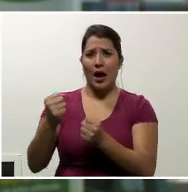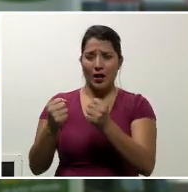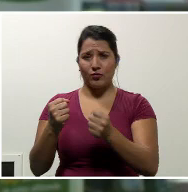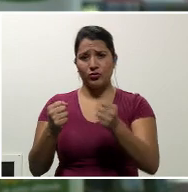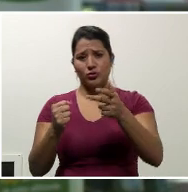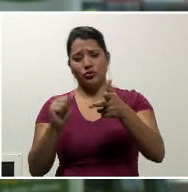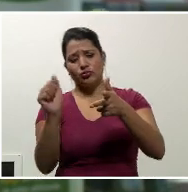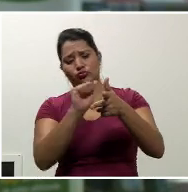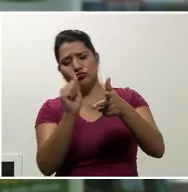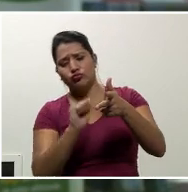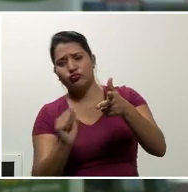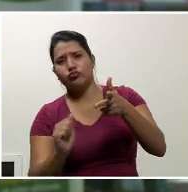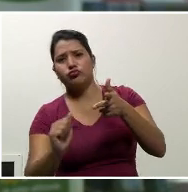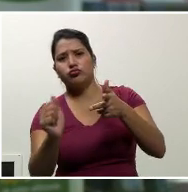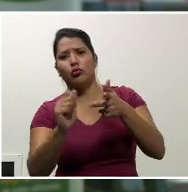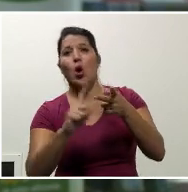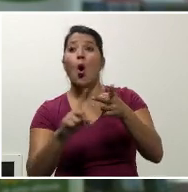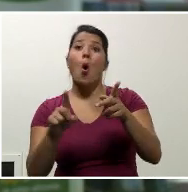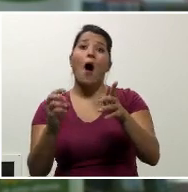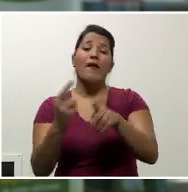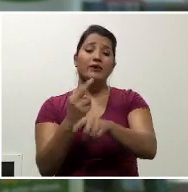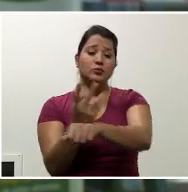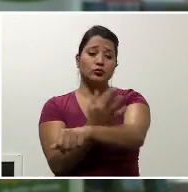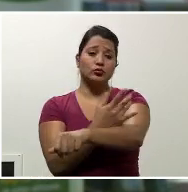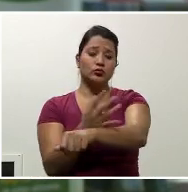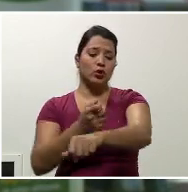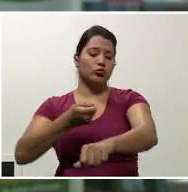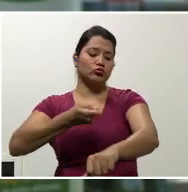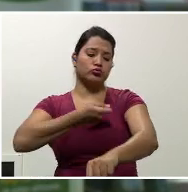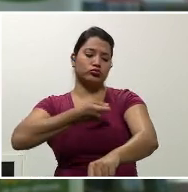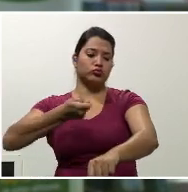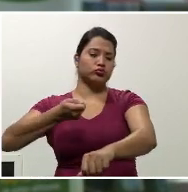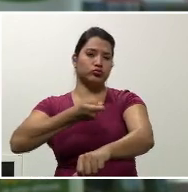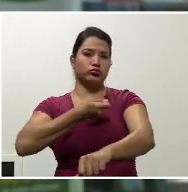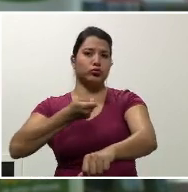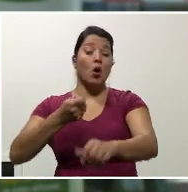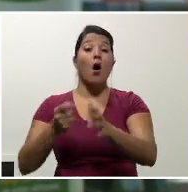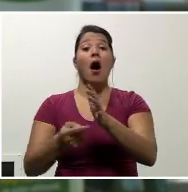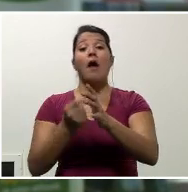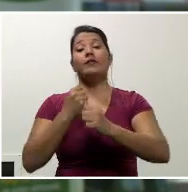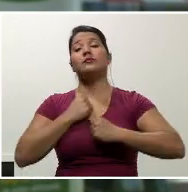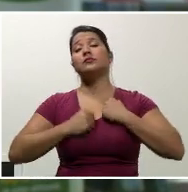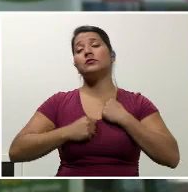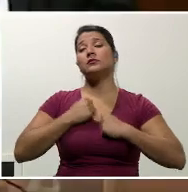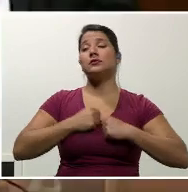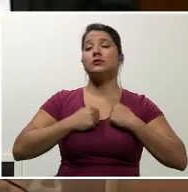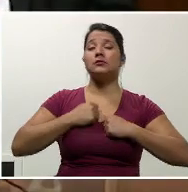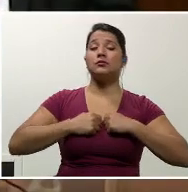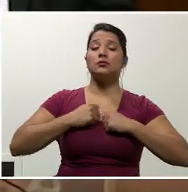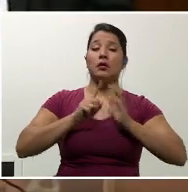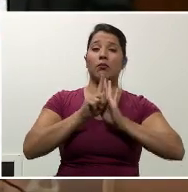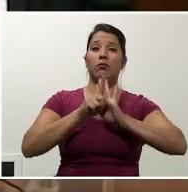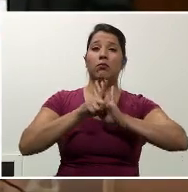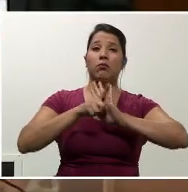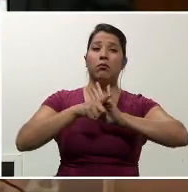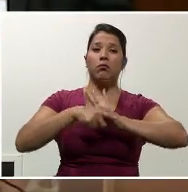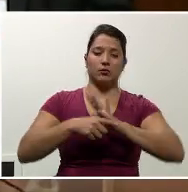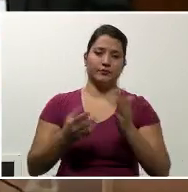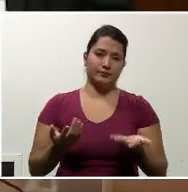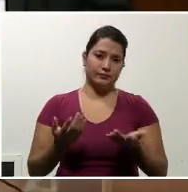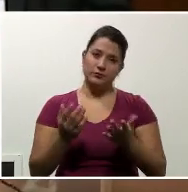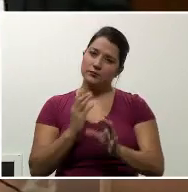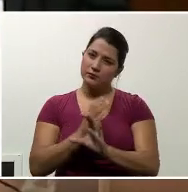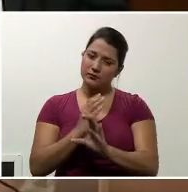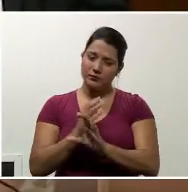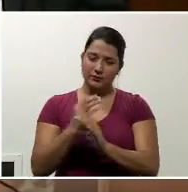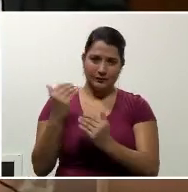los jardines también se hace con manguera, cuando en las duchas también se toman por media hora la ducha. Este miércoles, en una conferencia